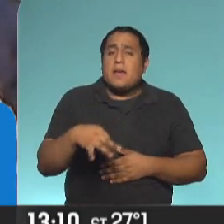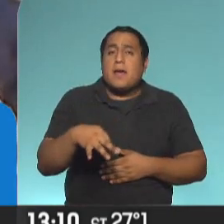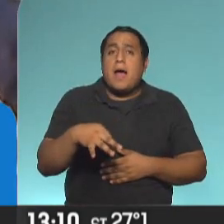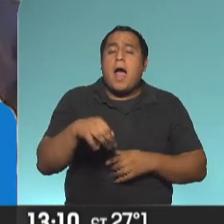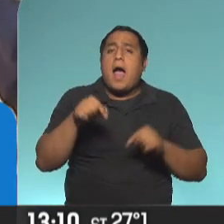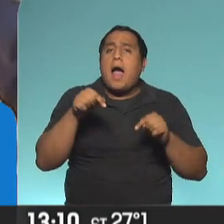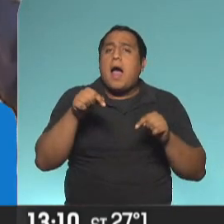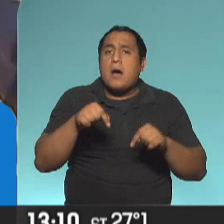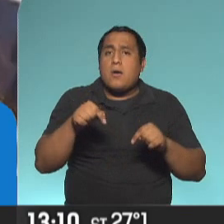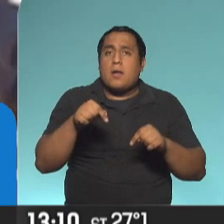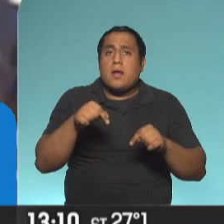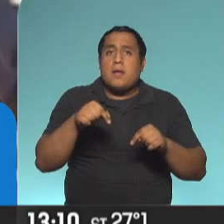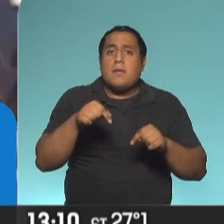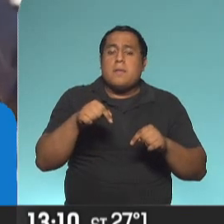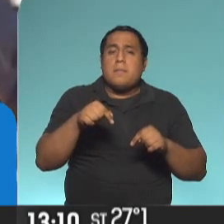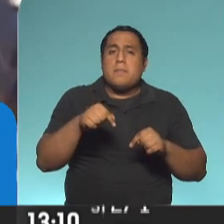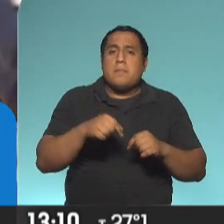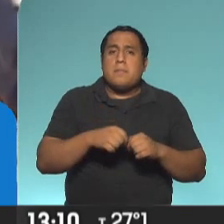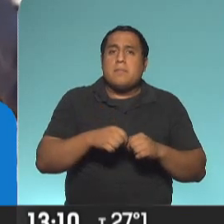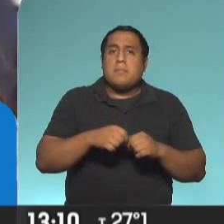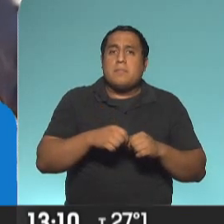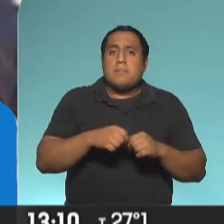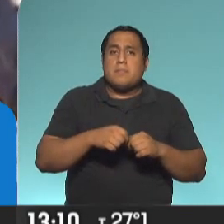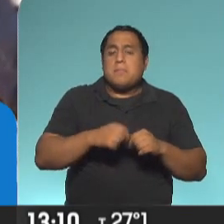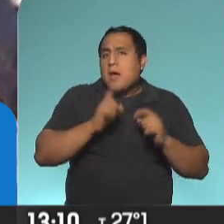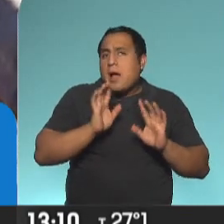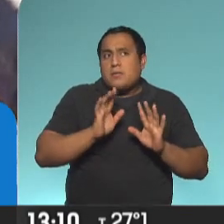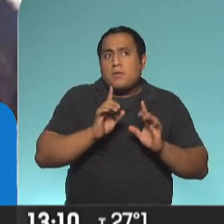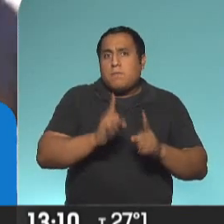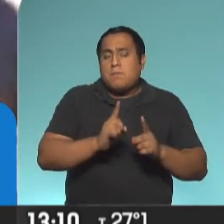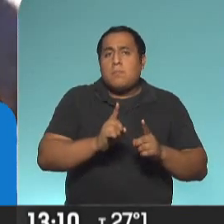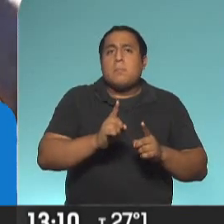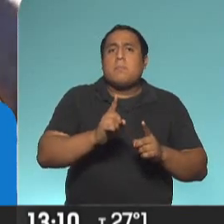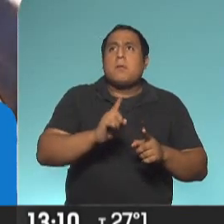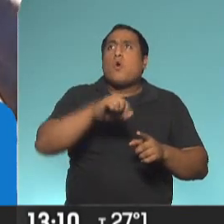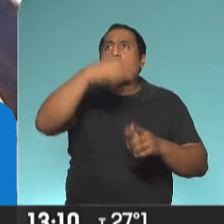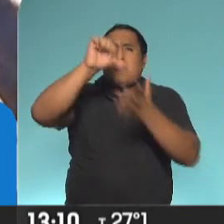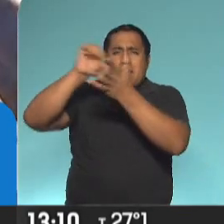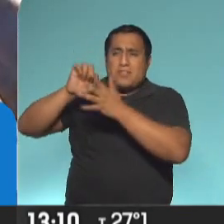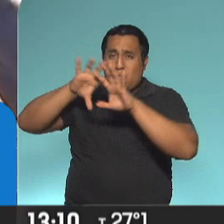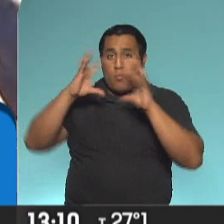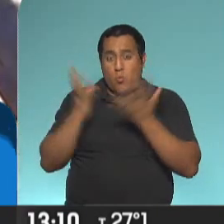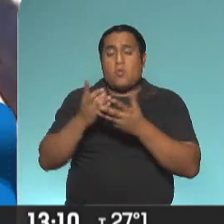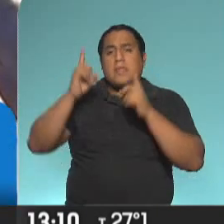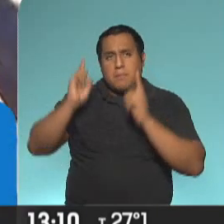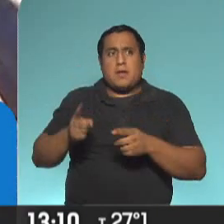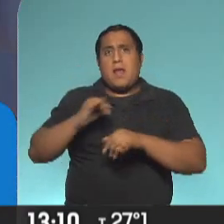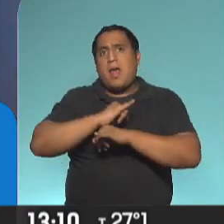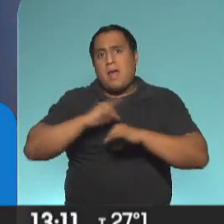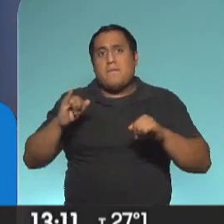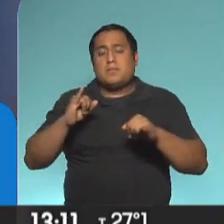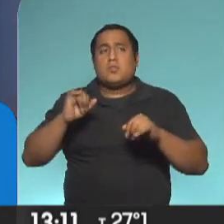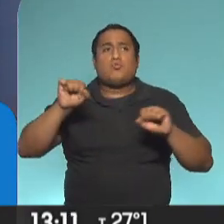ha dispuesto el cese de esta iniciativa, al igual que el resto de los países del mundo que dispusieron